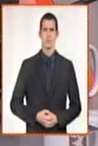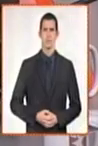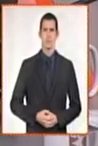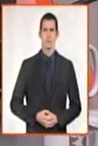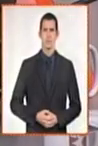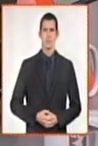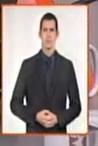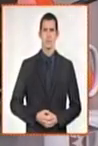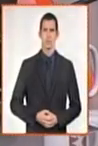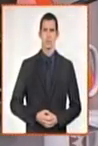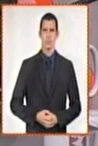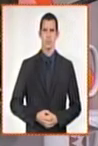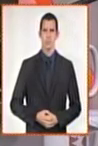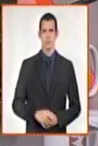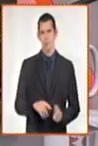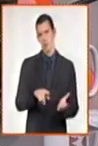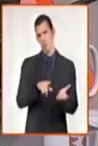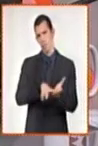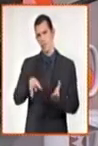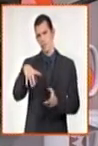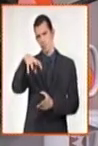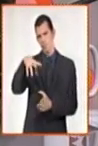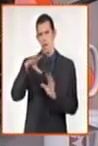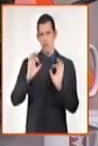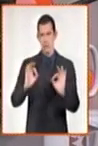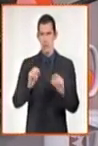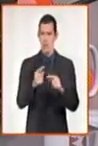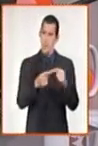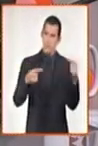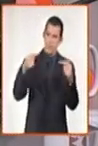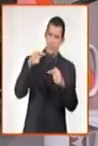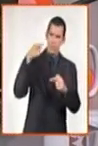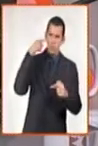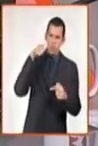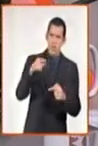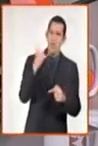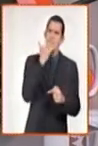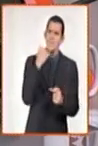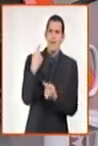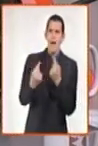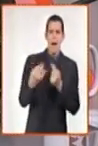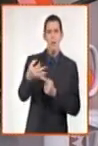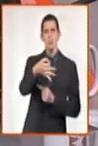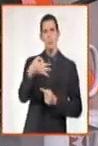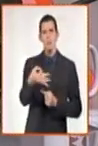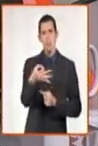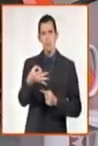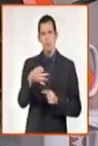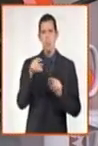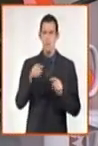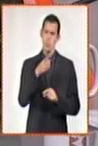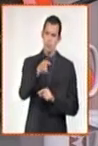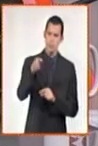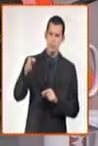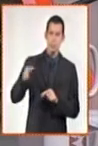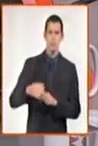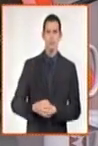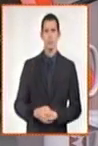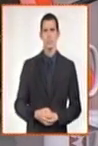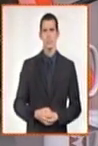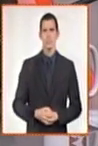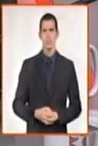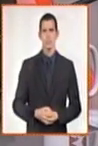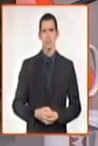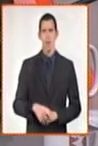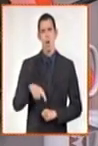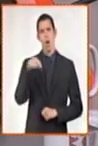Bueno, en los principales municipios afectados han estado desplegadas las autoridades provinciales de Pinar del Río. Hoy conversaba en la mañana y estaba en